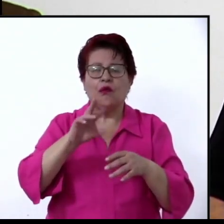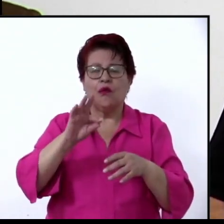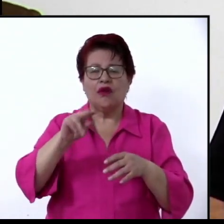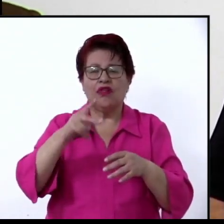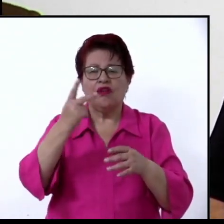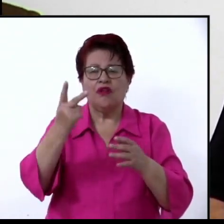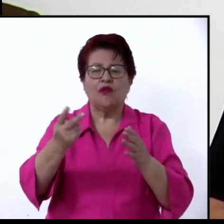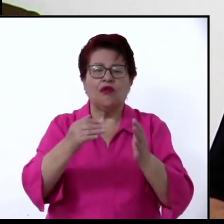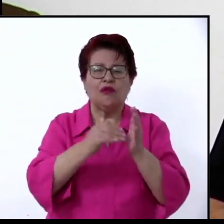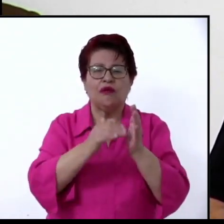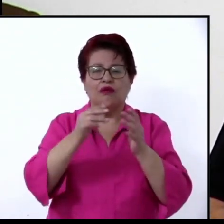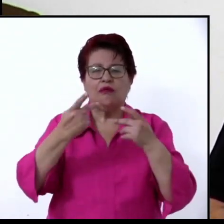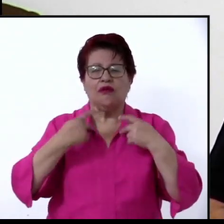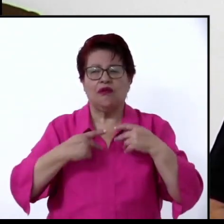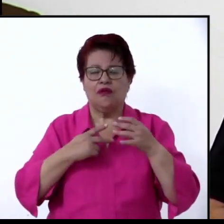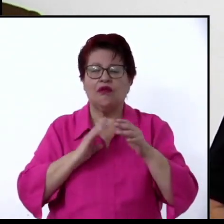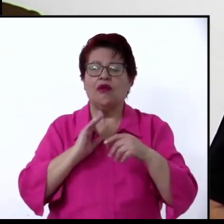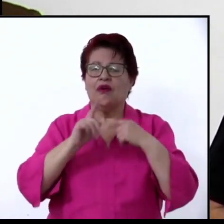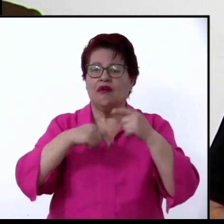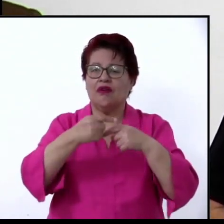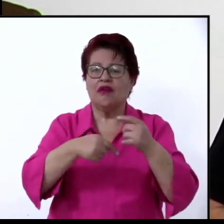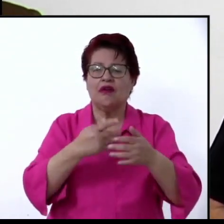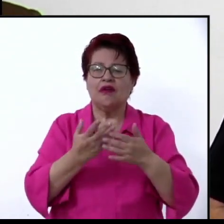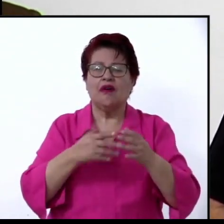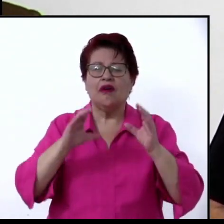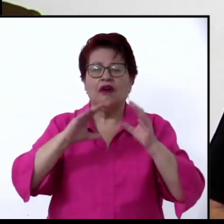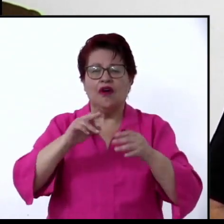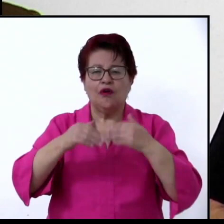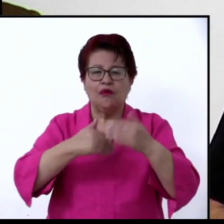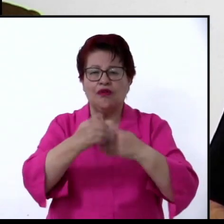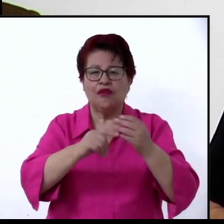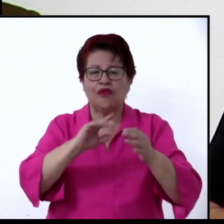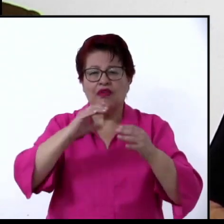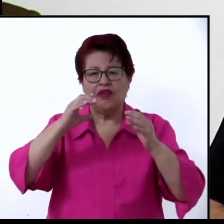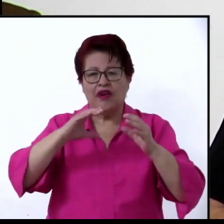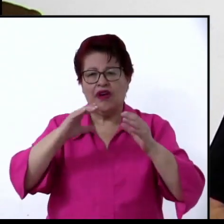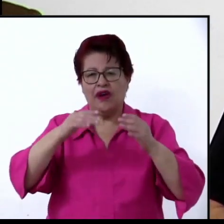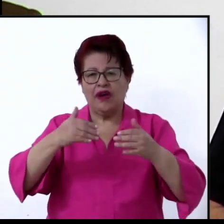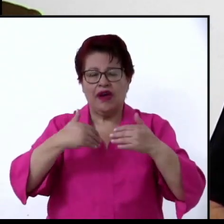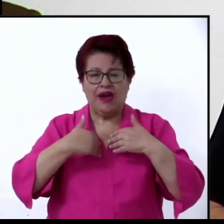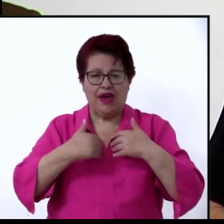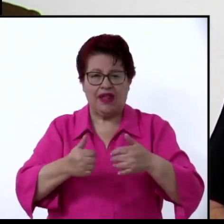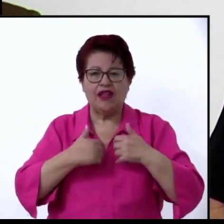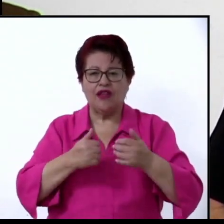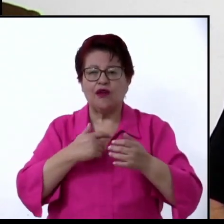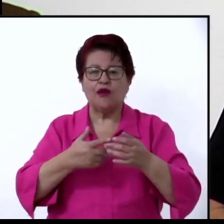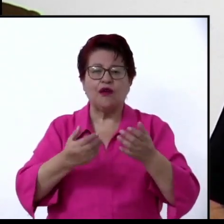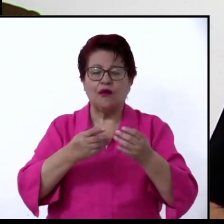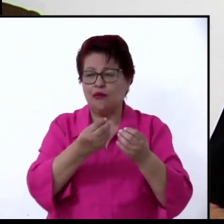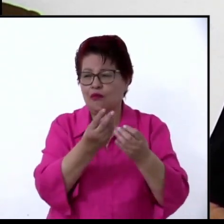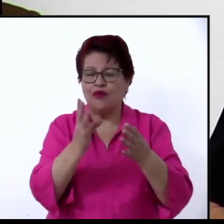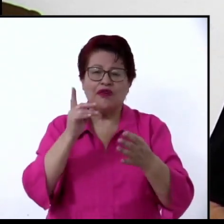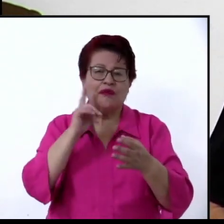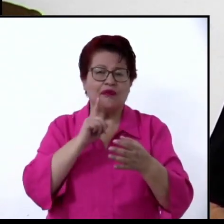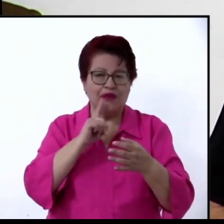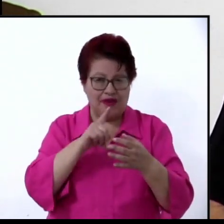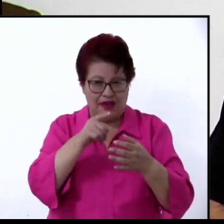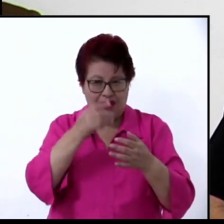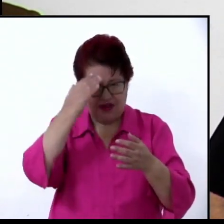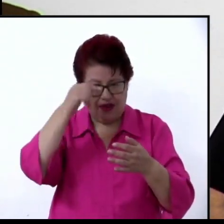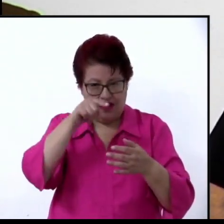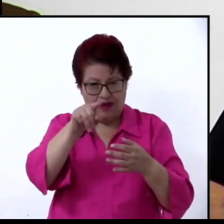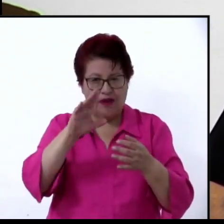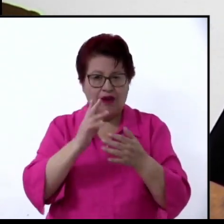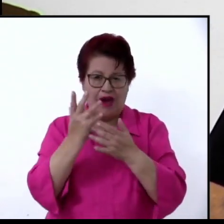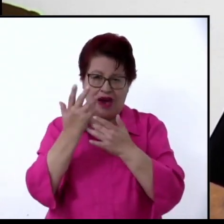mil personas, han acudido a un proceso de capacitación, en su mayoría mujeres. Ustedes saben, como lo hemos